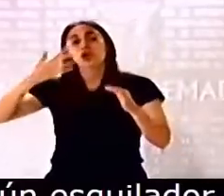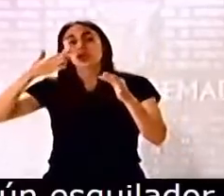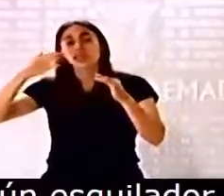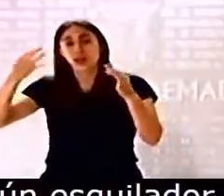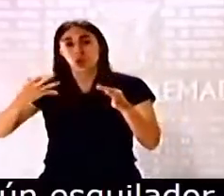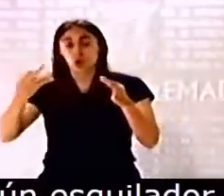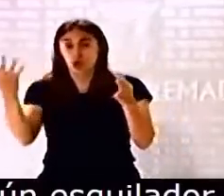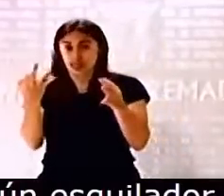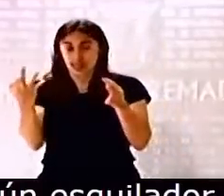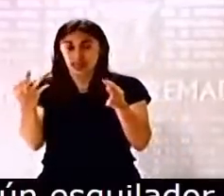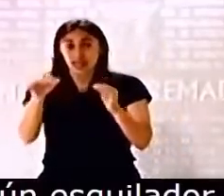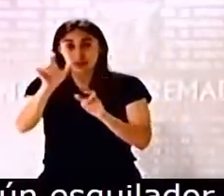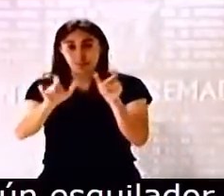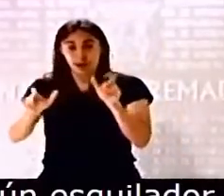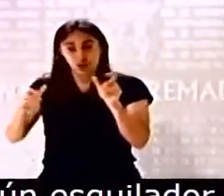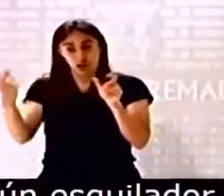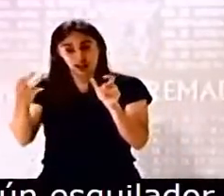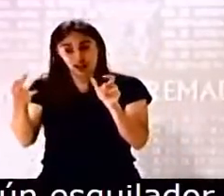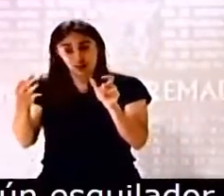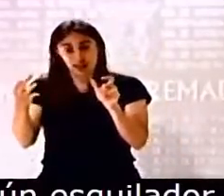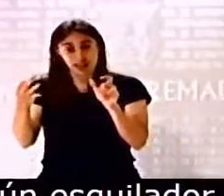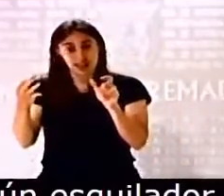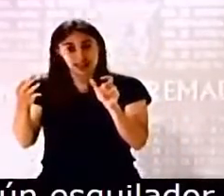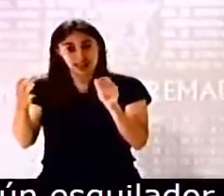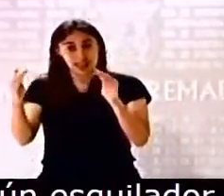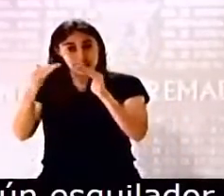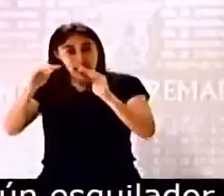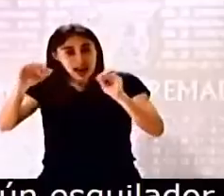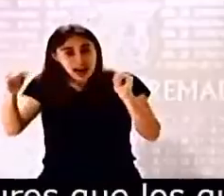que teníamos que aislar, que estaban en Extremadura, están aislados.